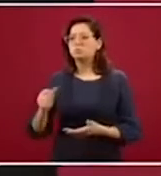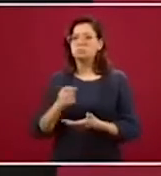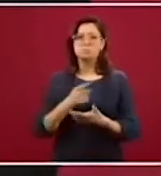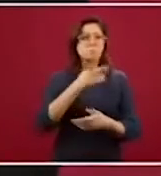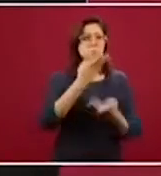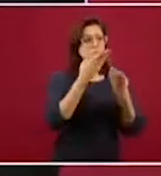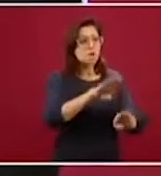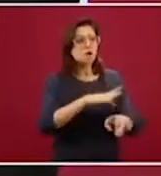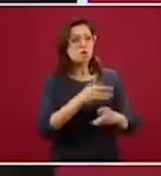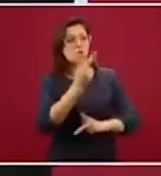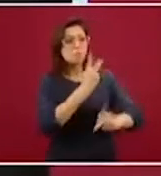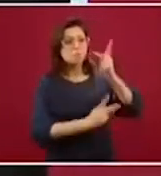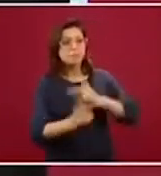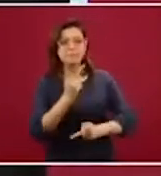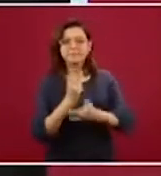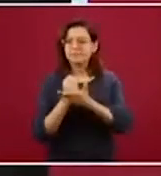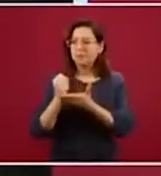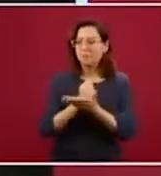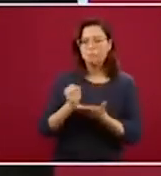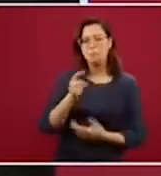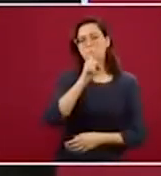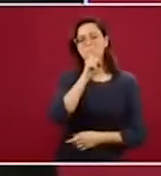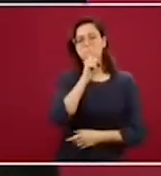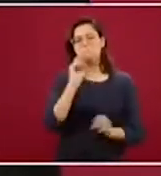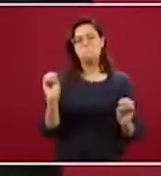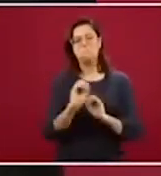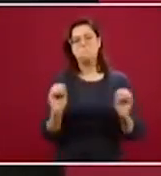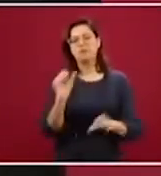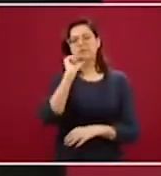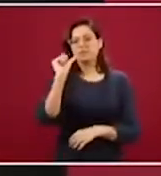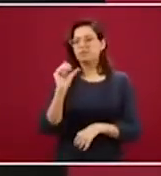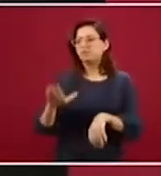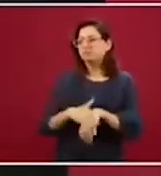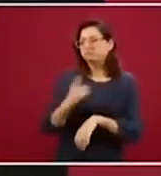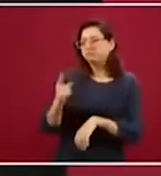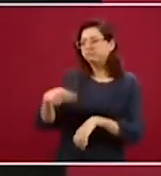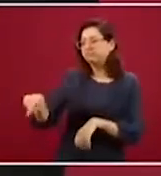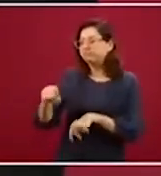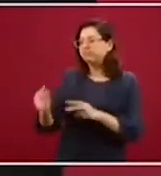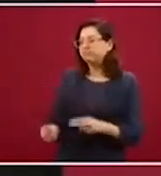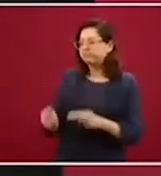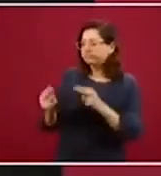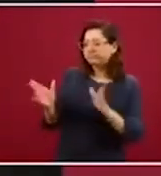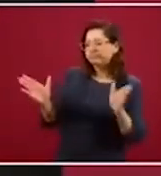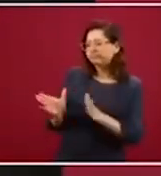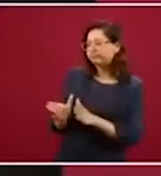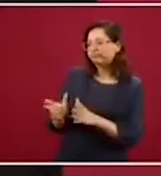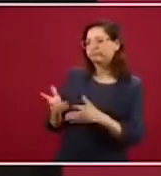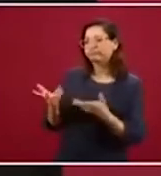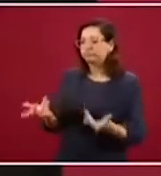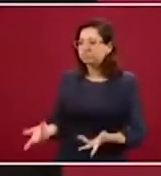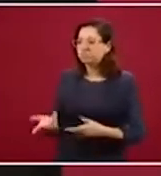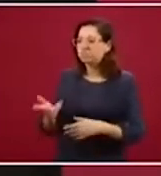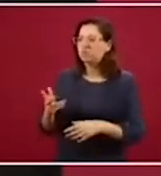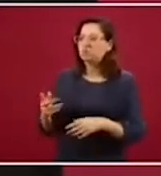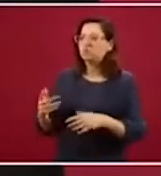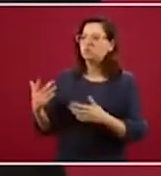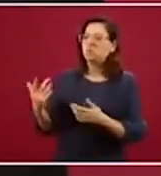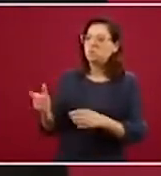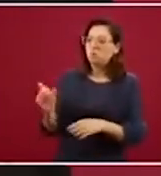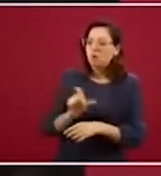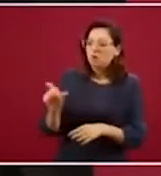créditos. Los bancos no les otorgan créditos porque son muy pequeñas las negociaciones, porque no hay un historial